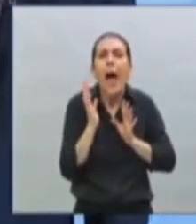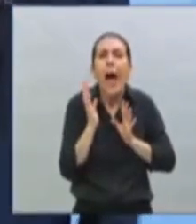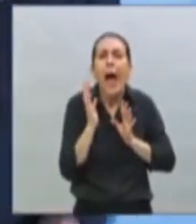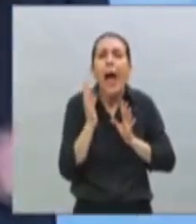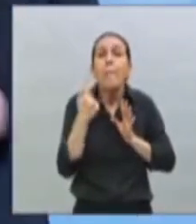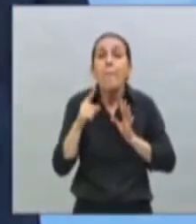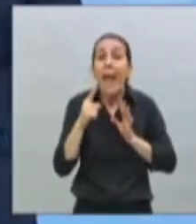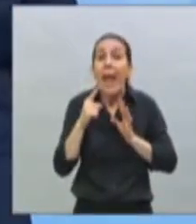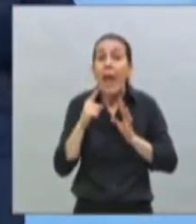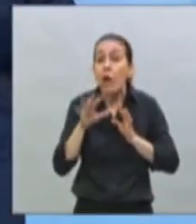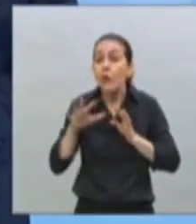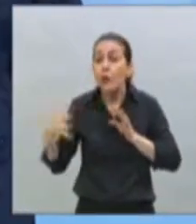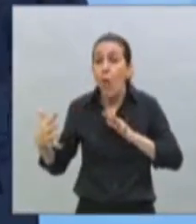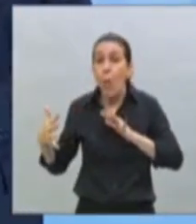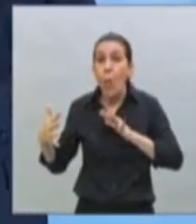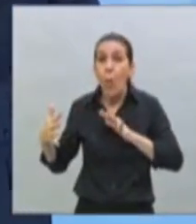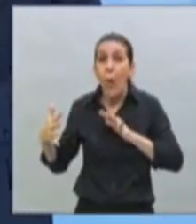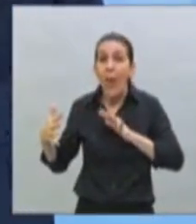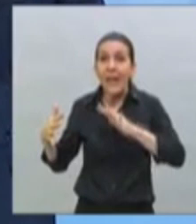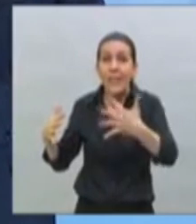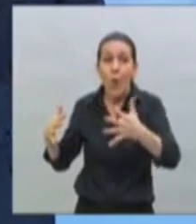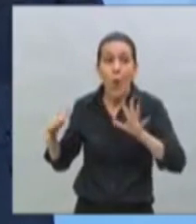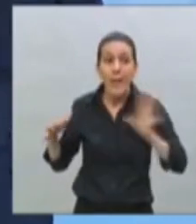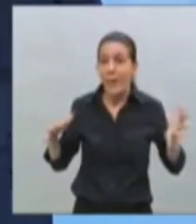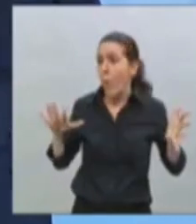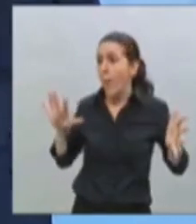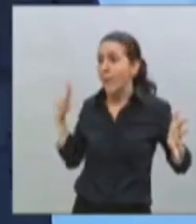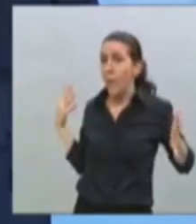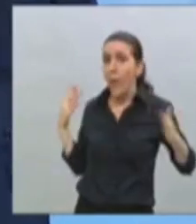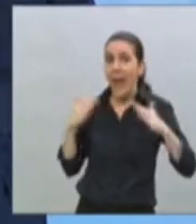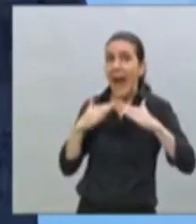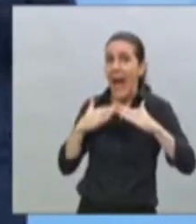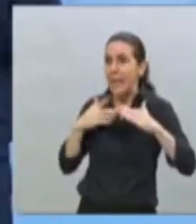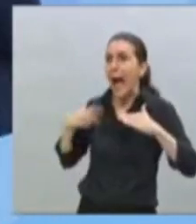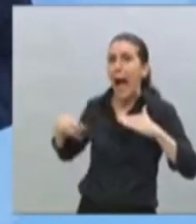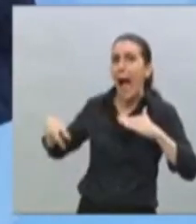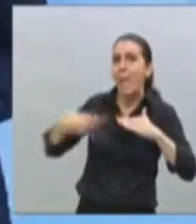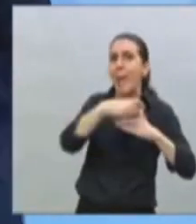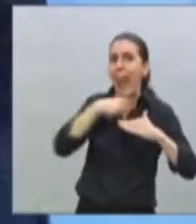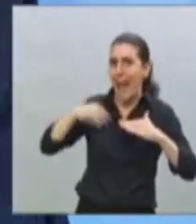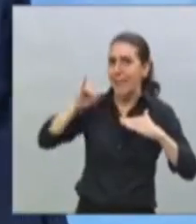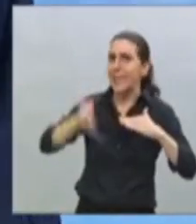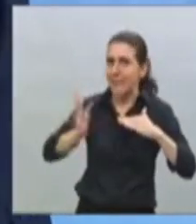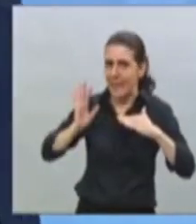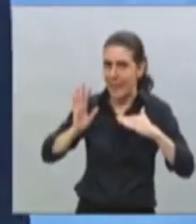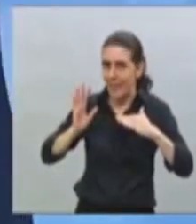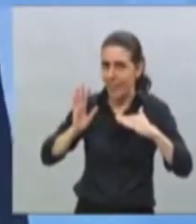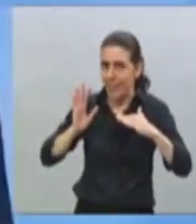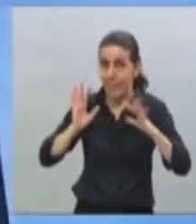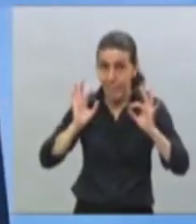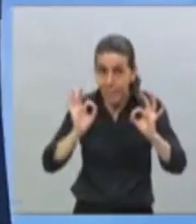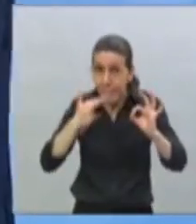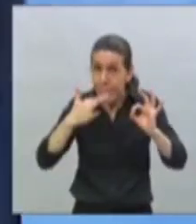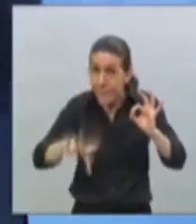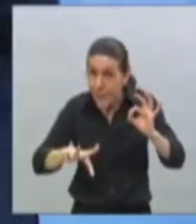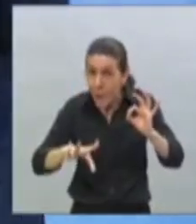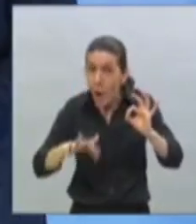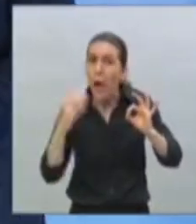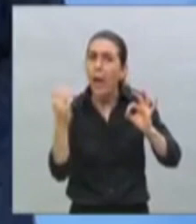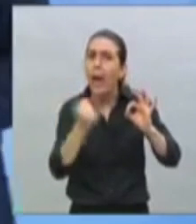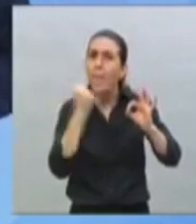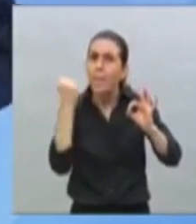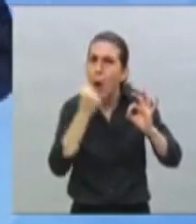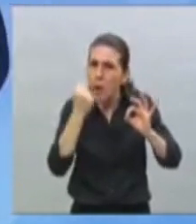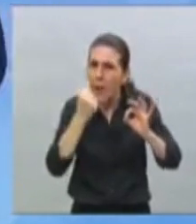de 500 metros de su casa. ¿De acuerdo? Es muy importante que tengamos en